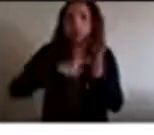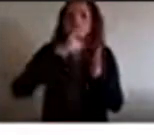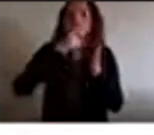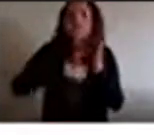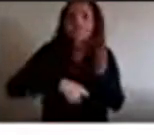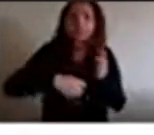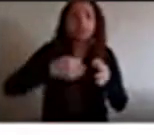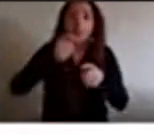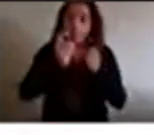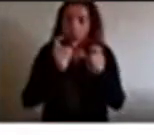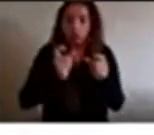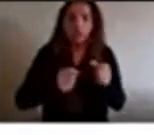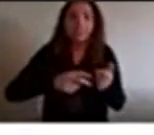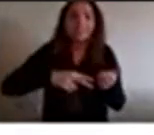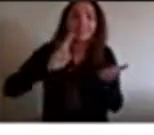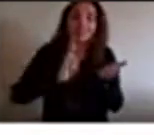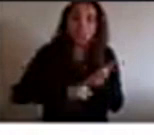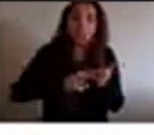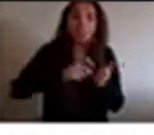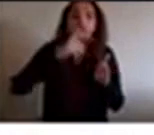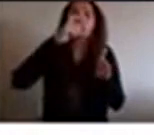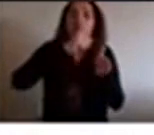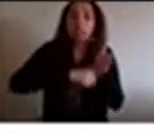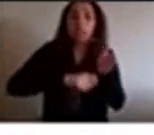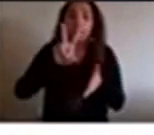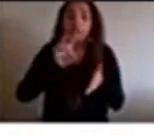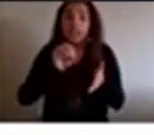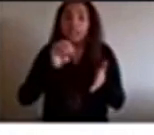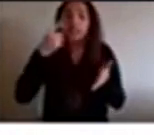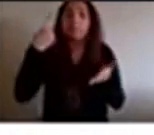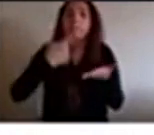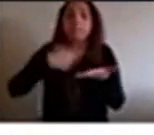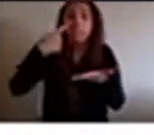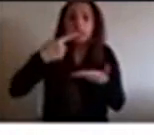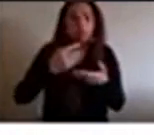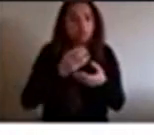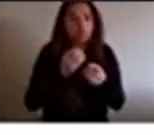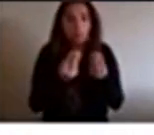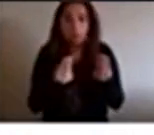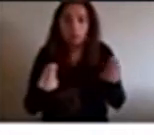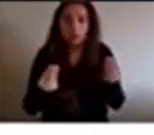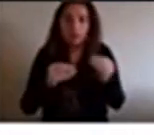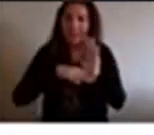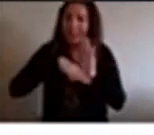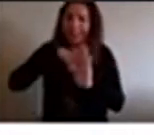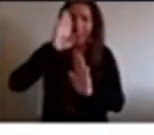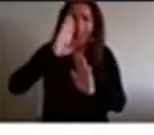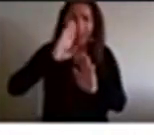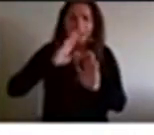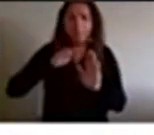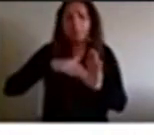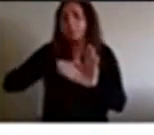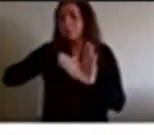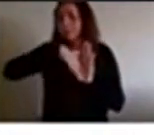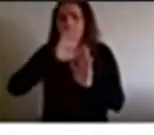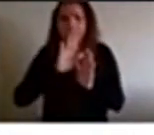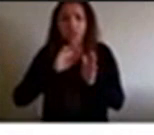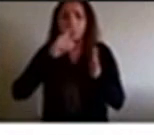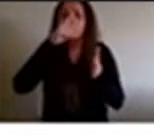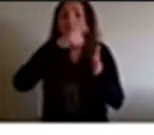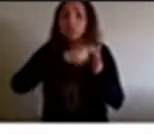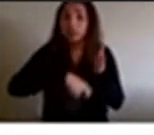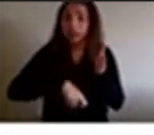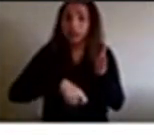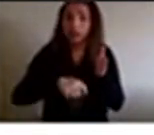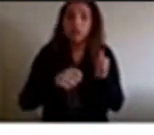nuestro organismo fiscalizador en materia laboral. La gran mayoría de estos contratos de carácter indefinido,